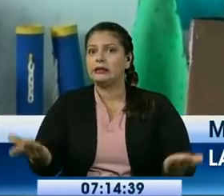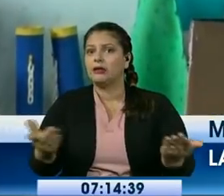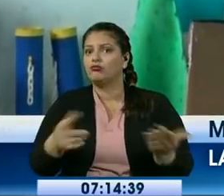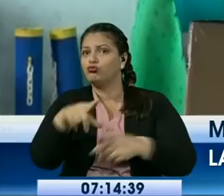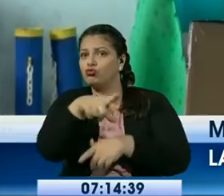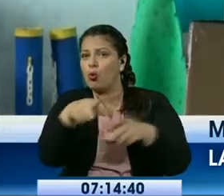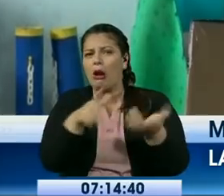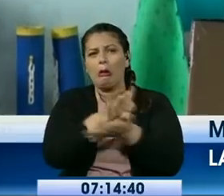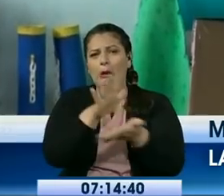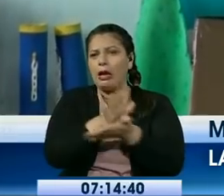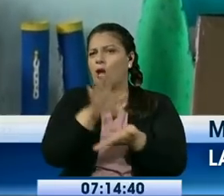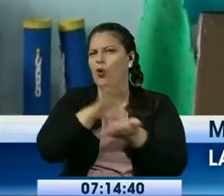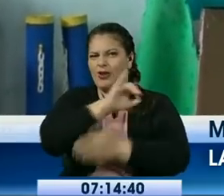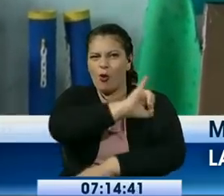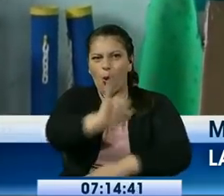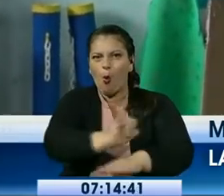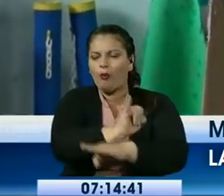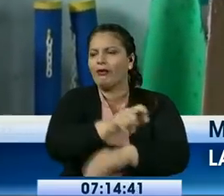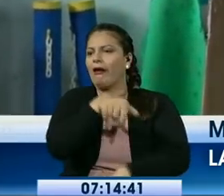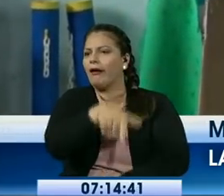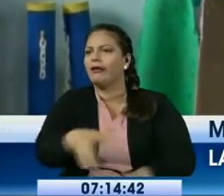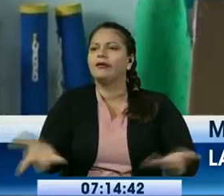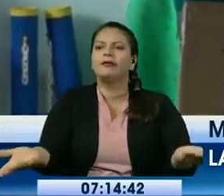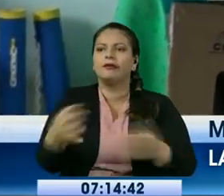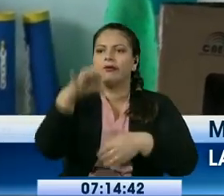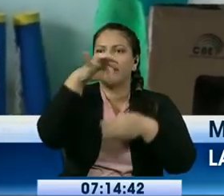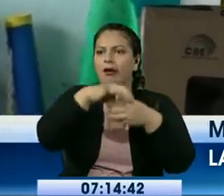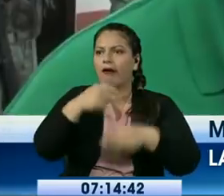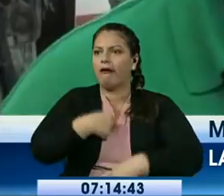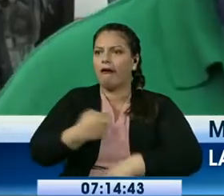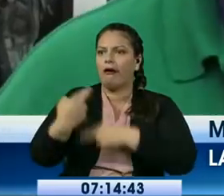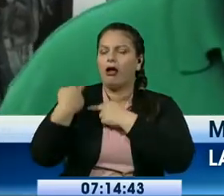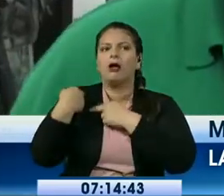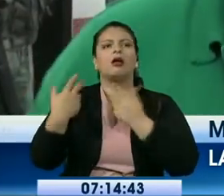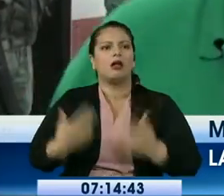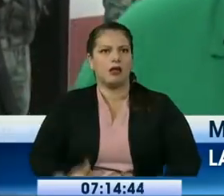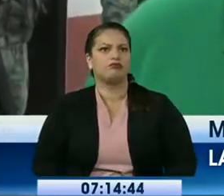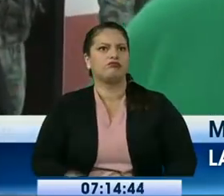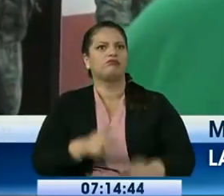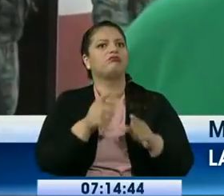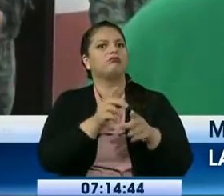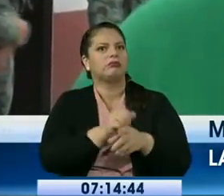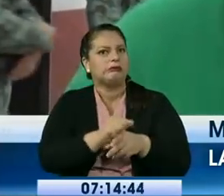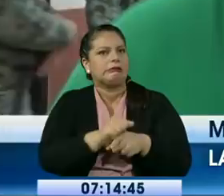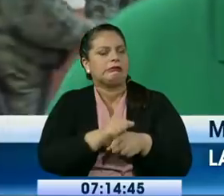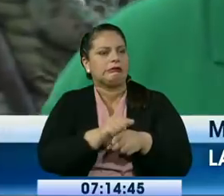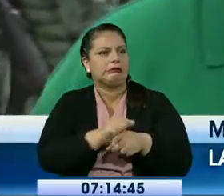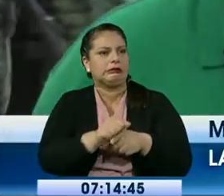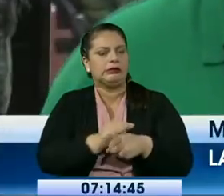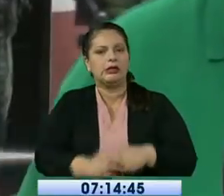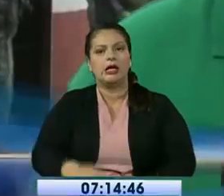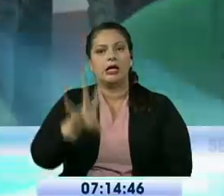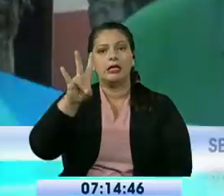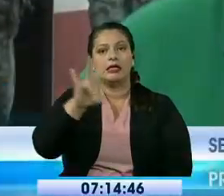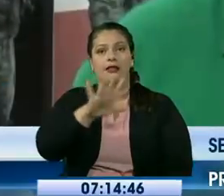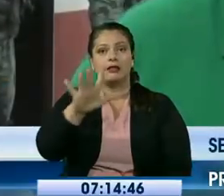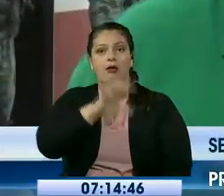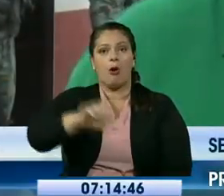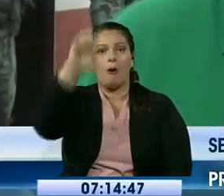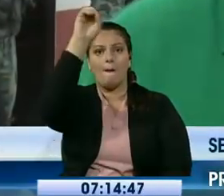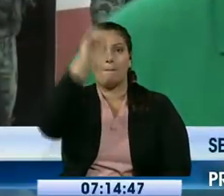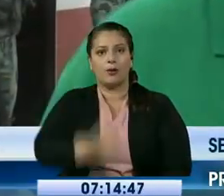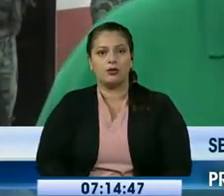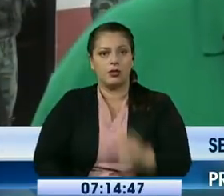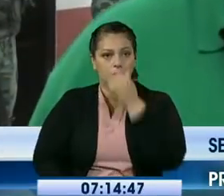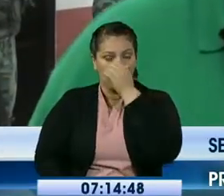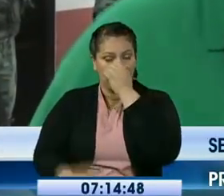el día en que se desarrolle el referéndum y consulta popular. La delegación electoral está alrededor del 75% de miembros de juntas receptoras del voto